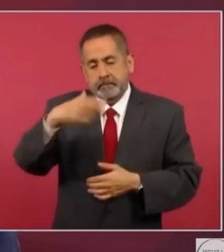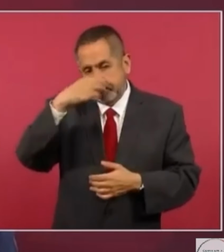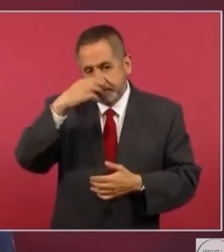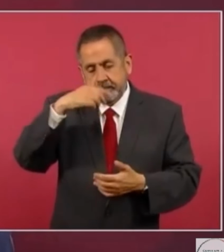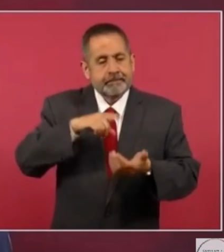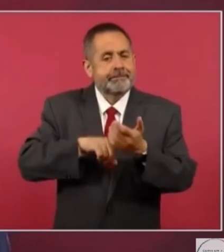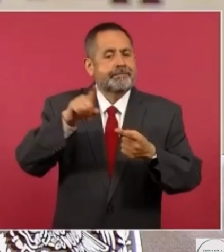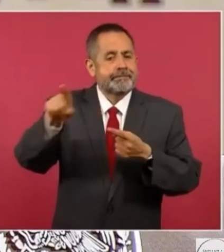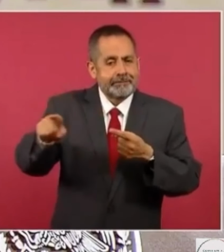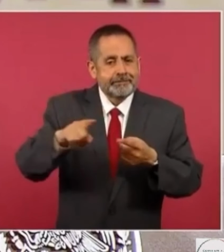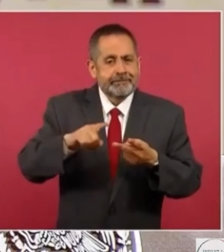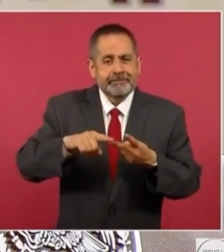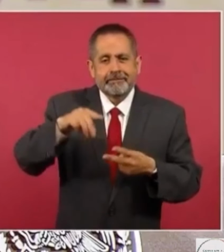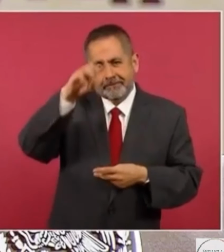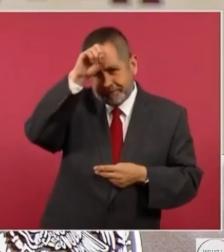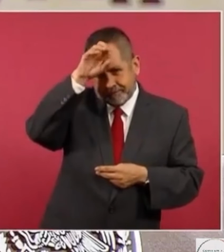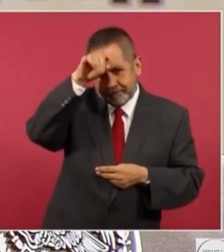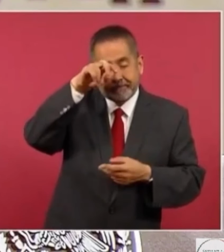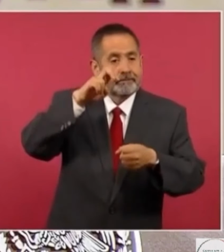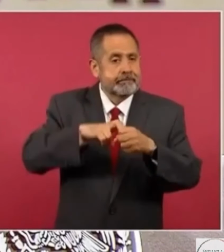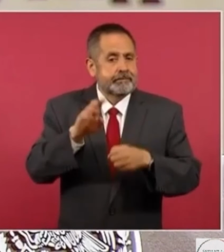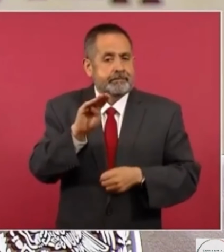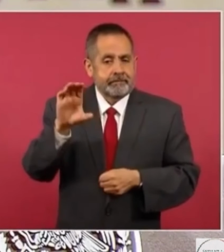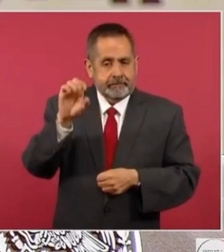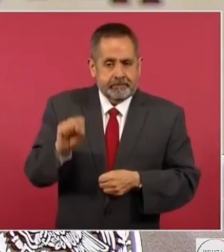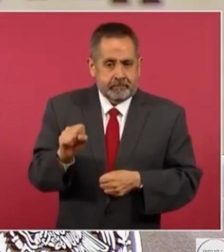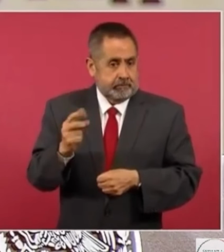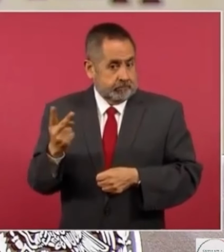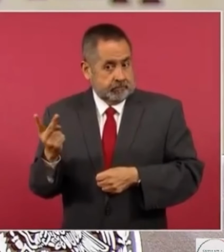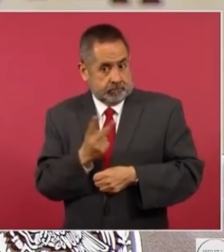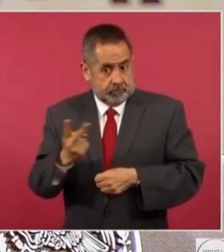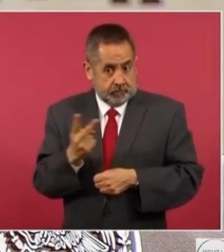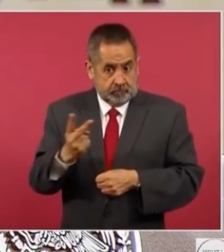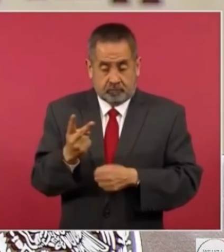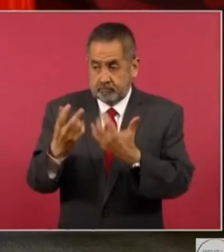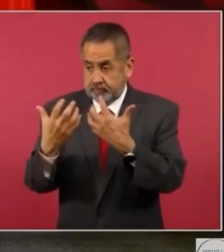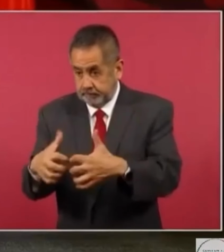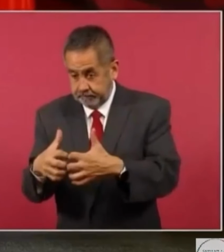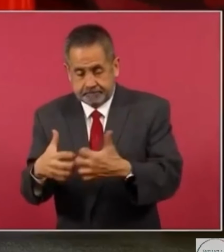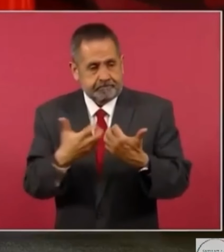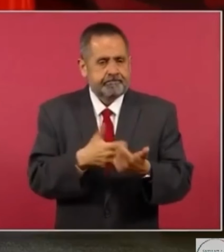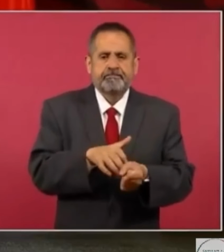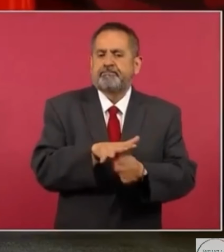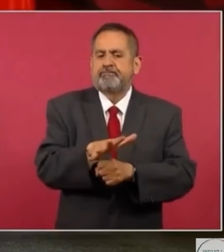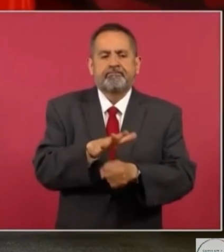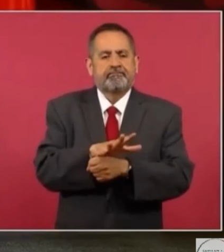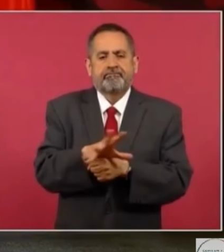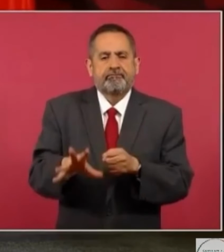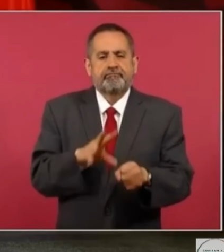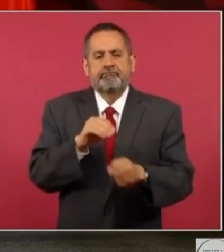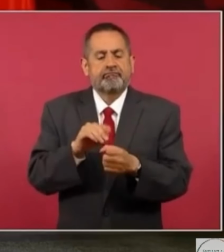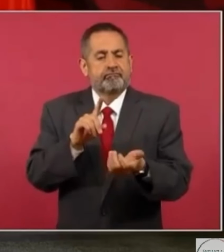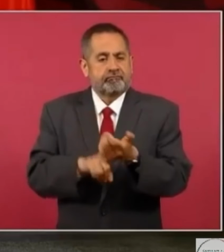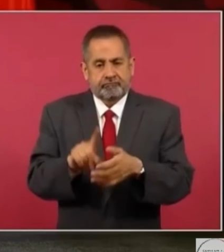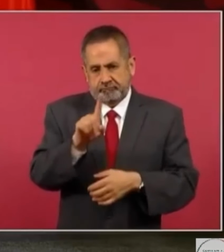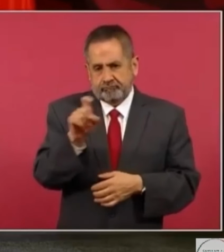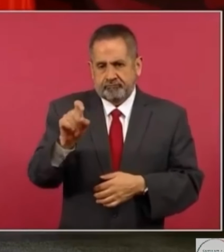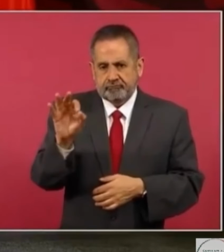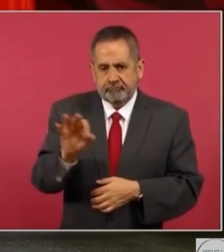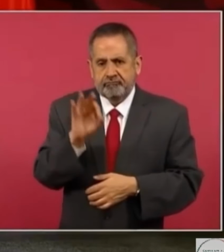roca fosfórica que tenemos en Baja California Sur, tengamos cubierto este objetivo del